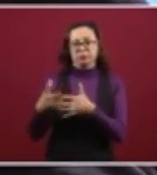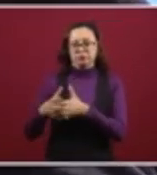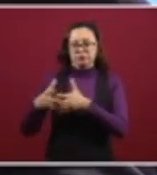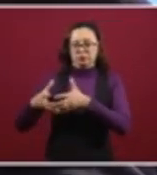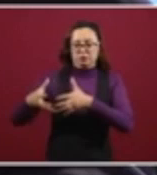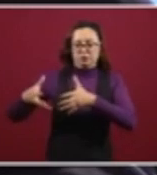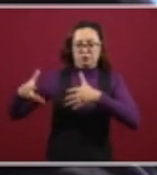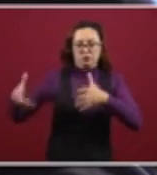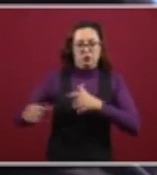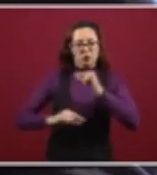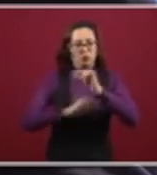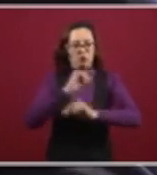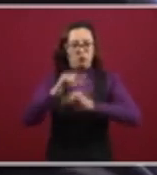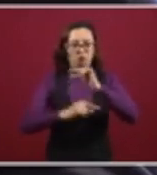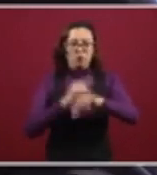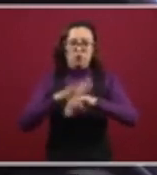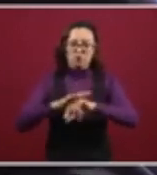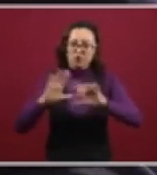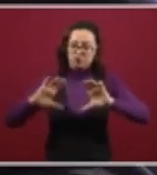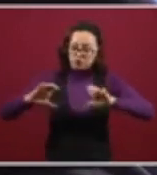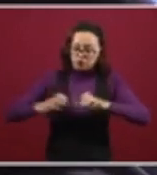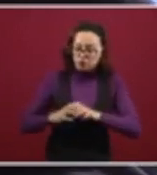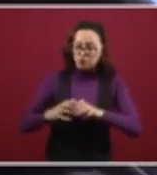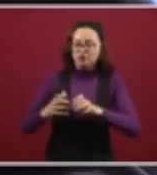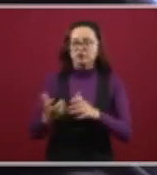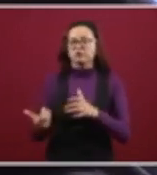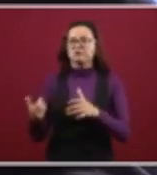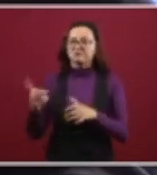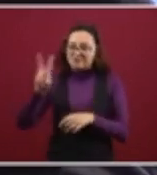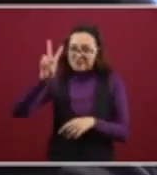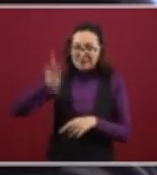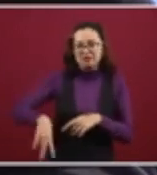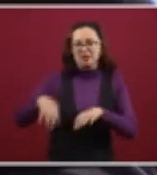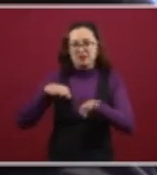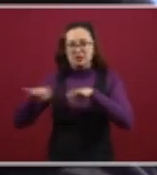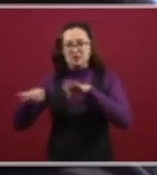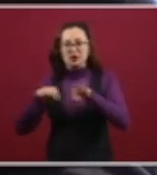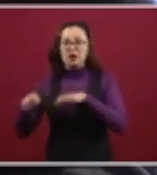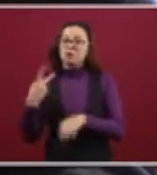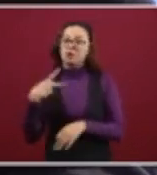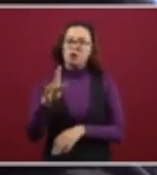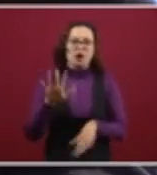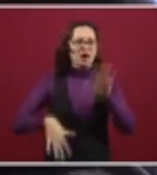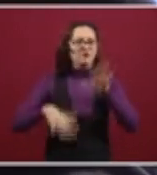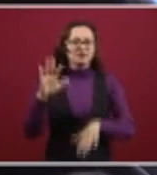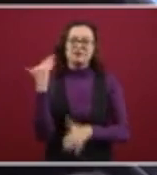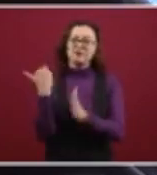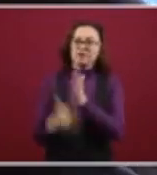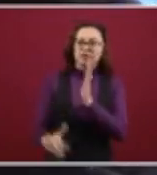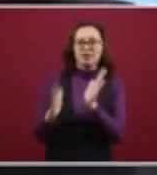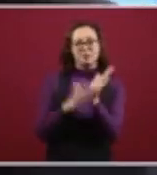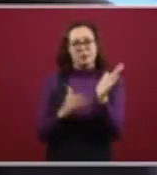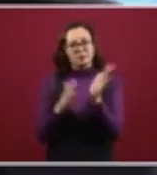manifestaciones de comunidades que son verdaderos productores, pero que no tienen toda la información correspondiente. Acordamos